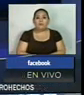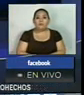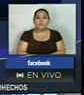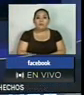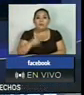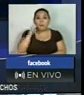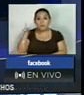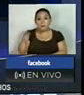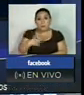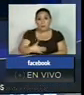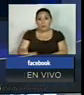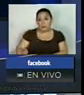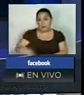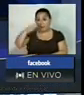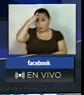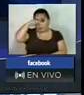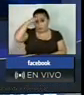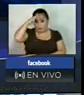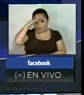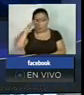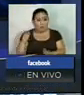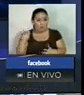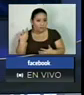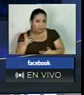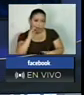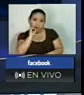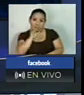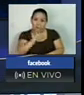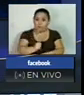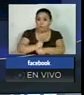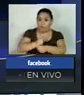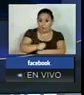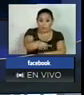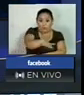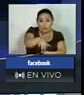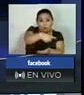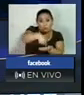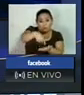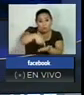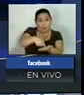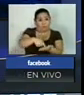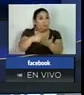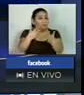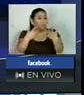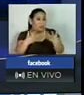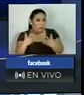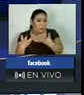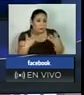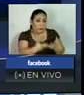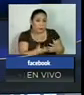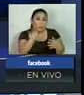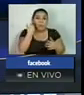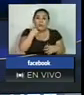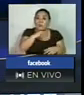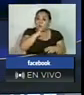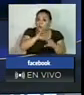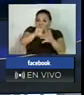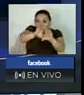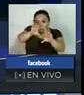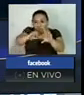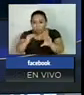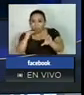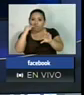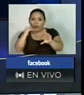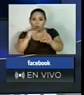Y el presidente de México Andrés Manuel López Obrador afirmó hoy que la Ciudad de México alcanzó el pico de contagios de la pandemia del nuevo coronavirus